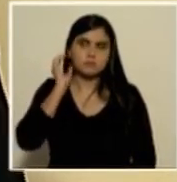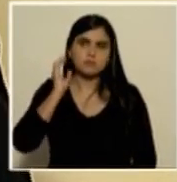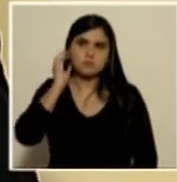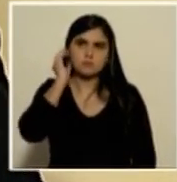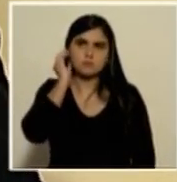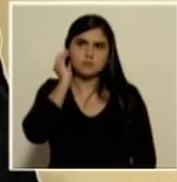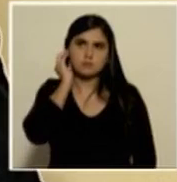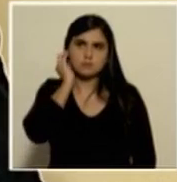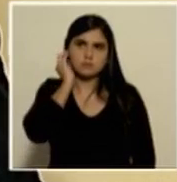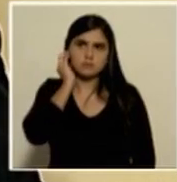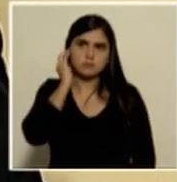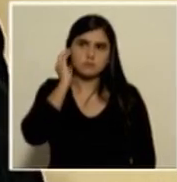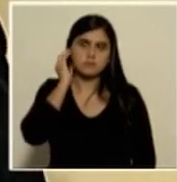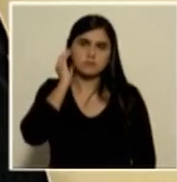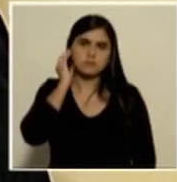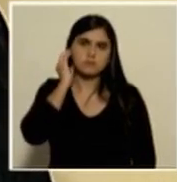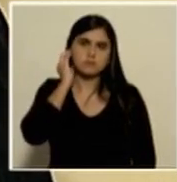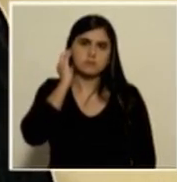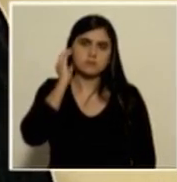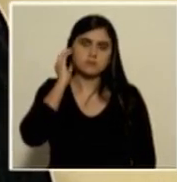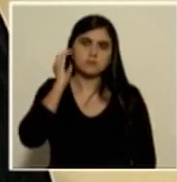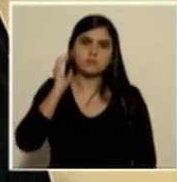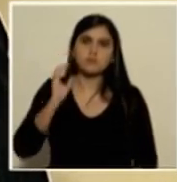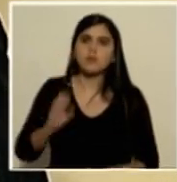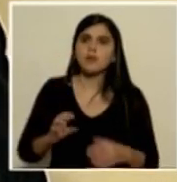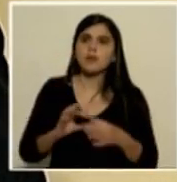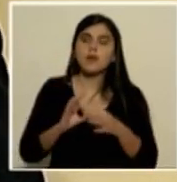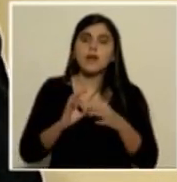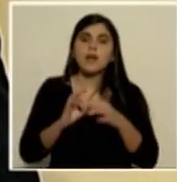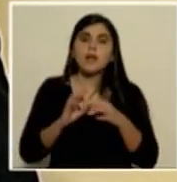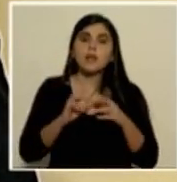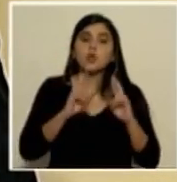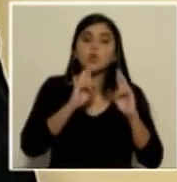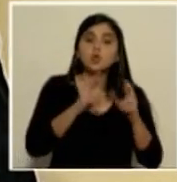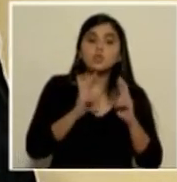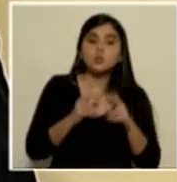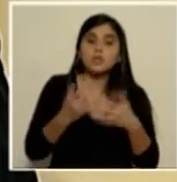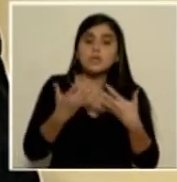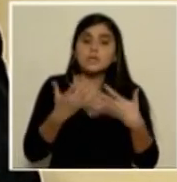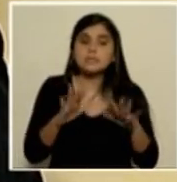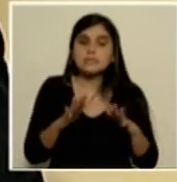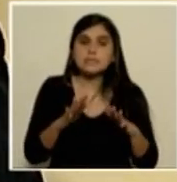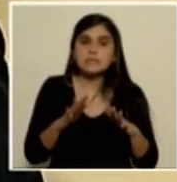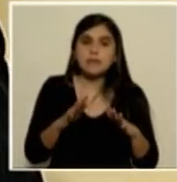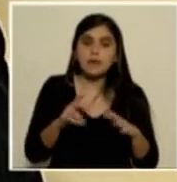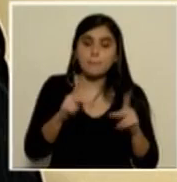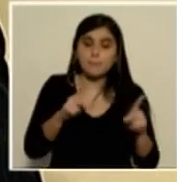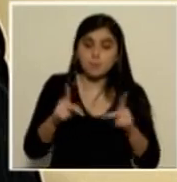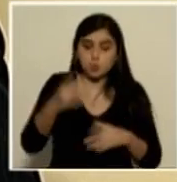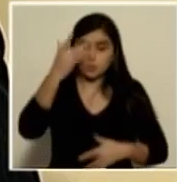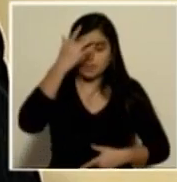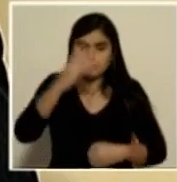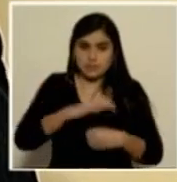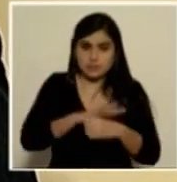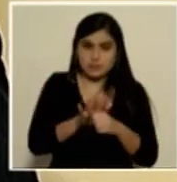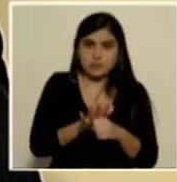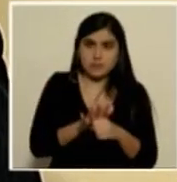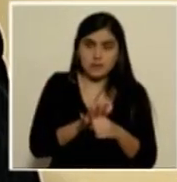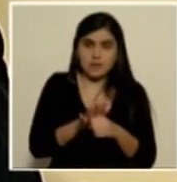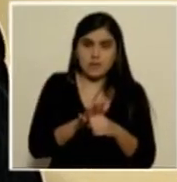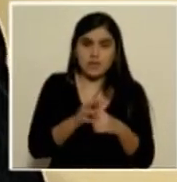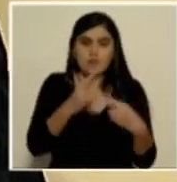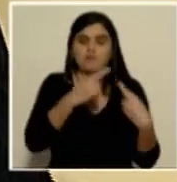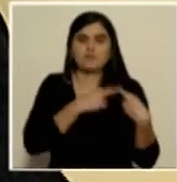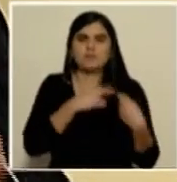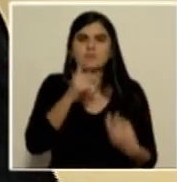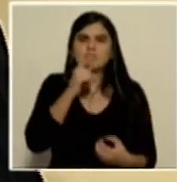las notificaciones de los resultados que no se han oportunamente hecho, que ya eso se está abordando también desde el COE, ¿verdad? Desde la